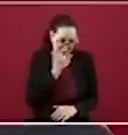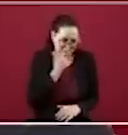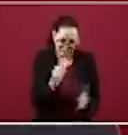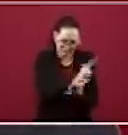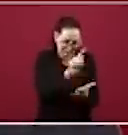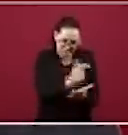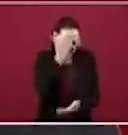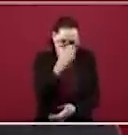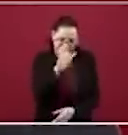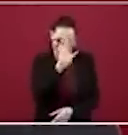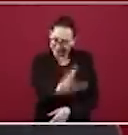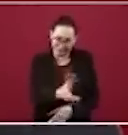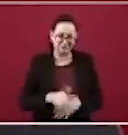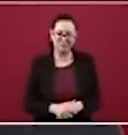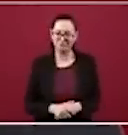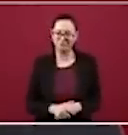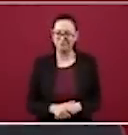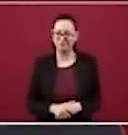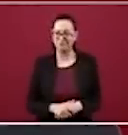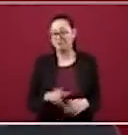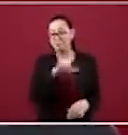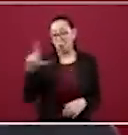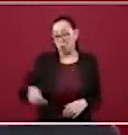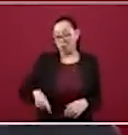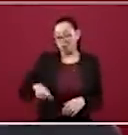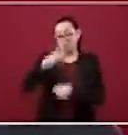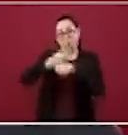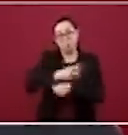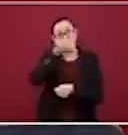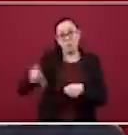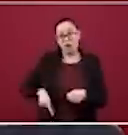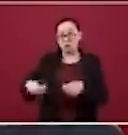del gobierno paralelo